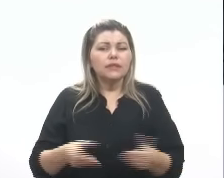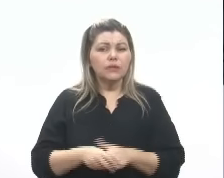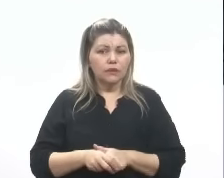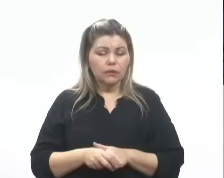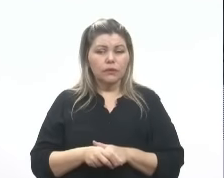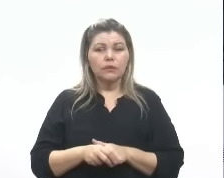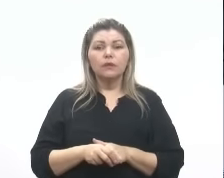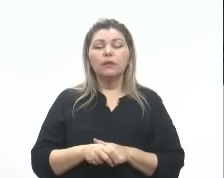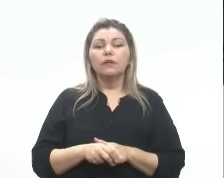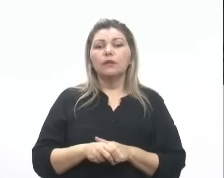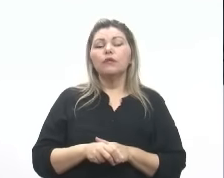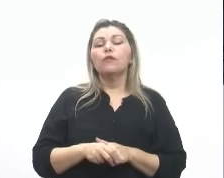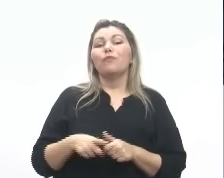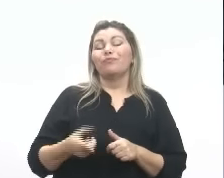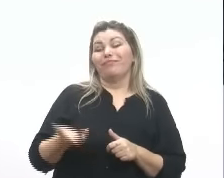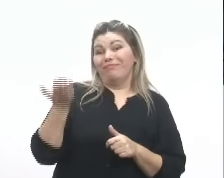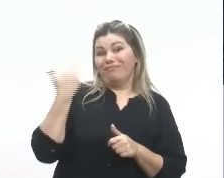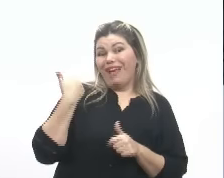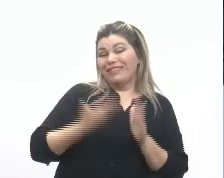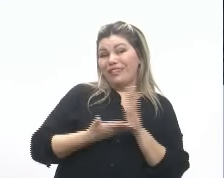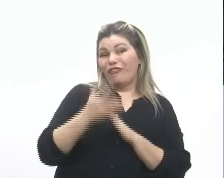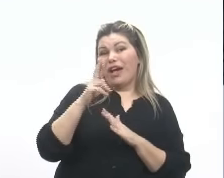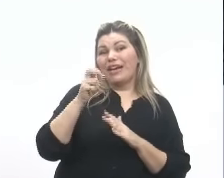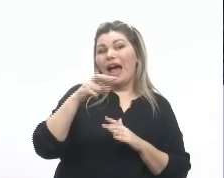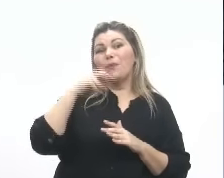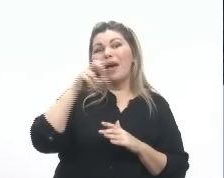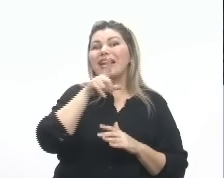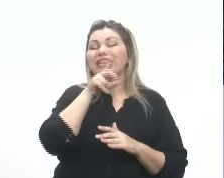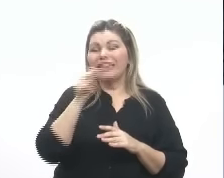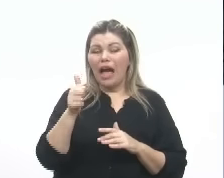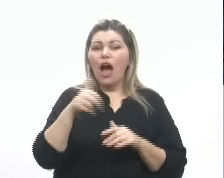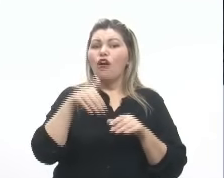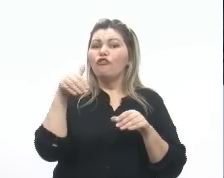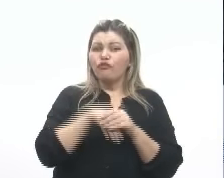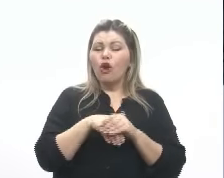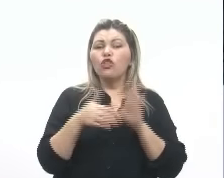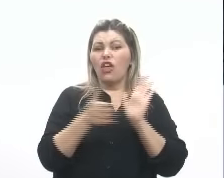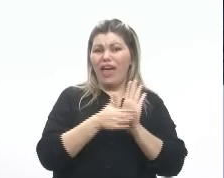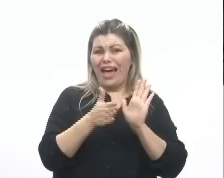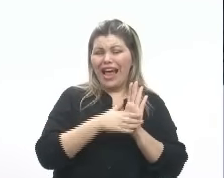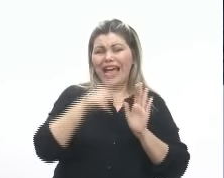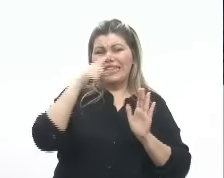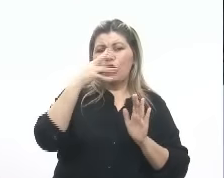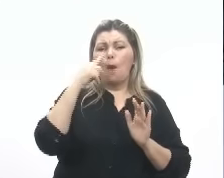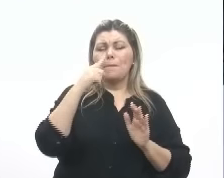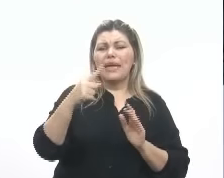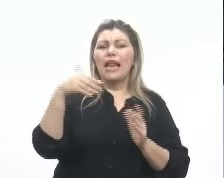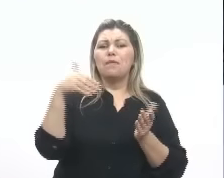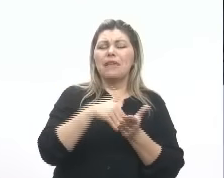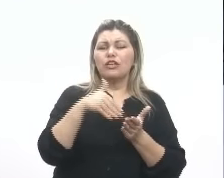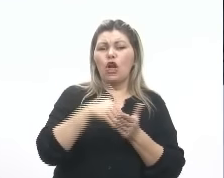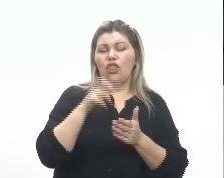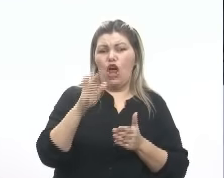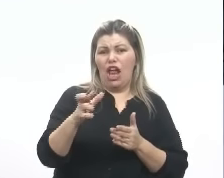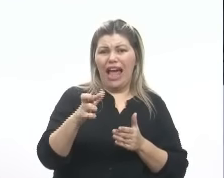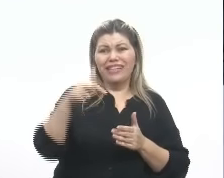Cuando se fue Raberta, el Fondo de Garantía Sustentable estaba en 72 mil millones de dólares. Hoy ya no existe ese fondo.